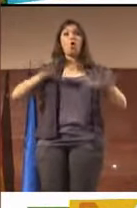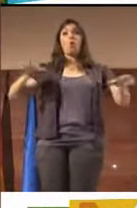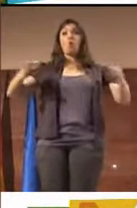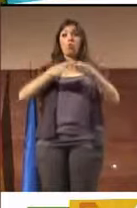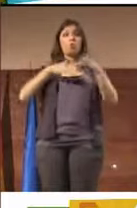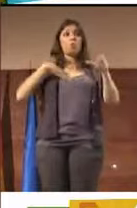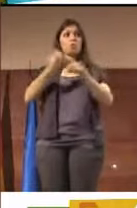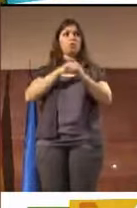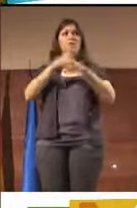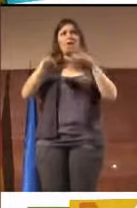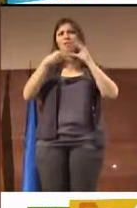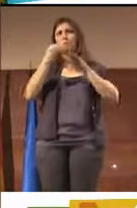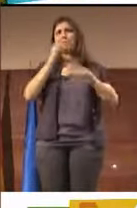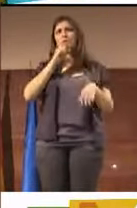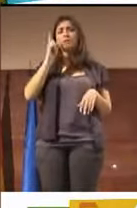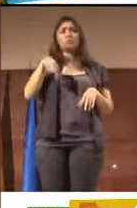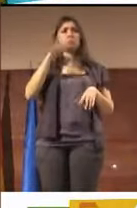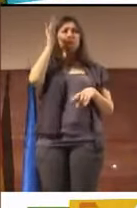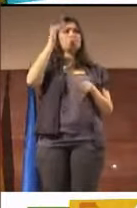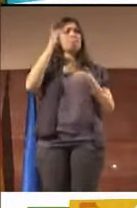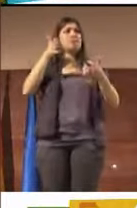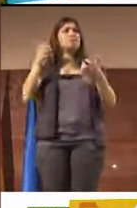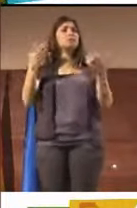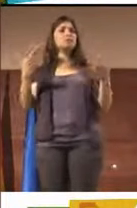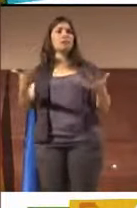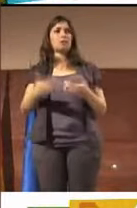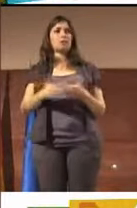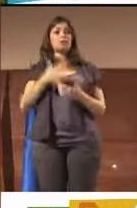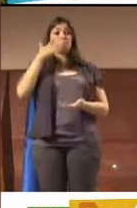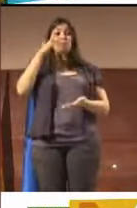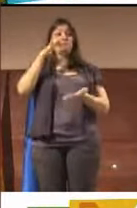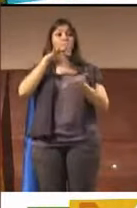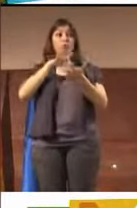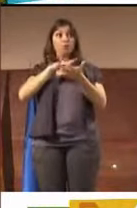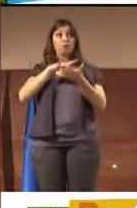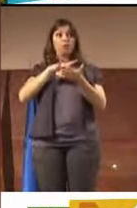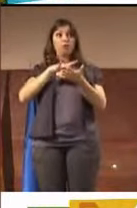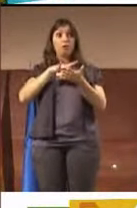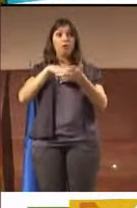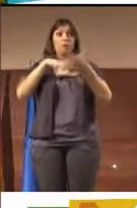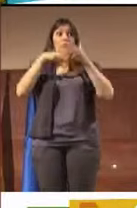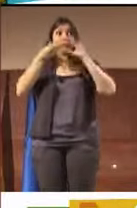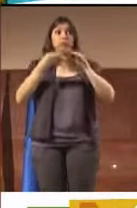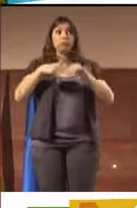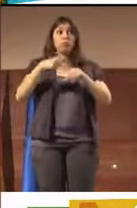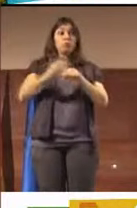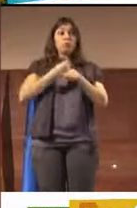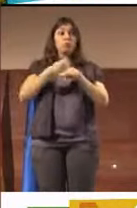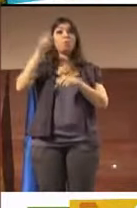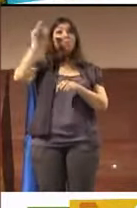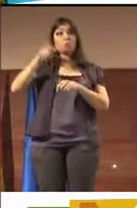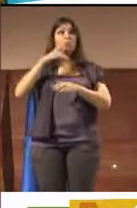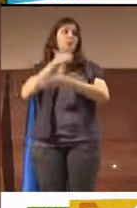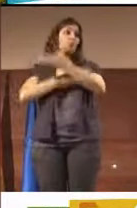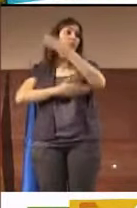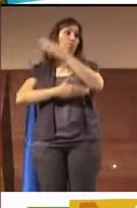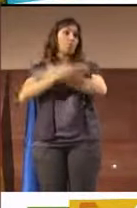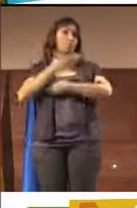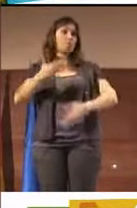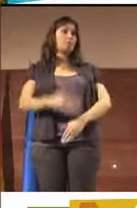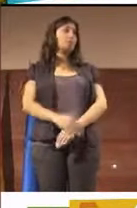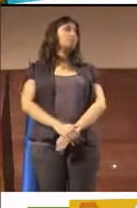trabajo y qué ventajas nos proporciona eso a la hora de adaptar un puesto de trabajo para una persona con discapacidad.